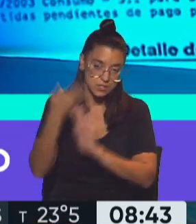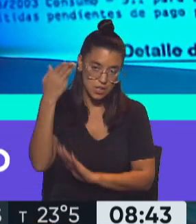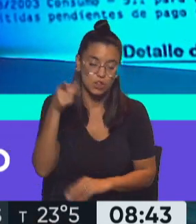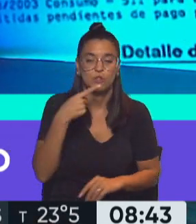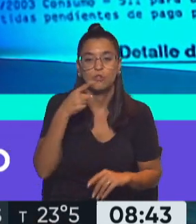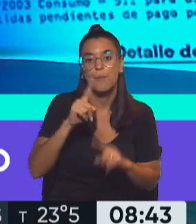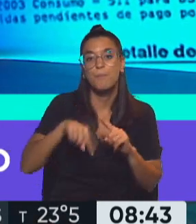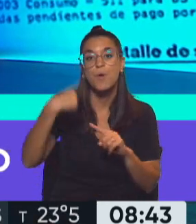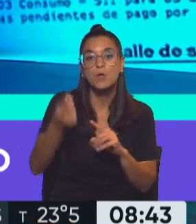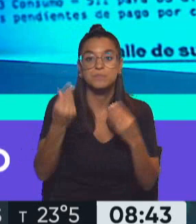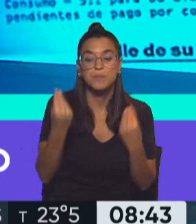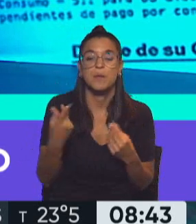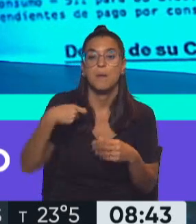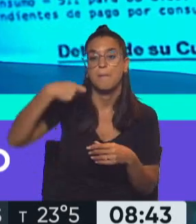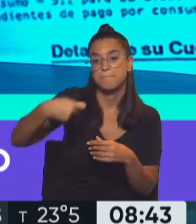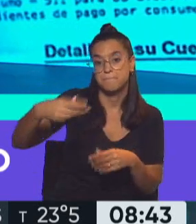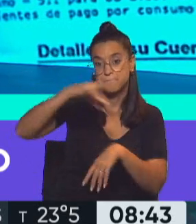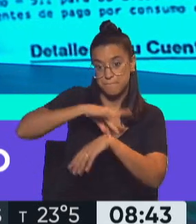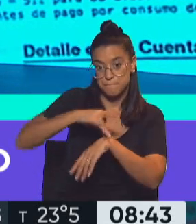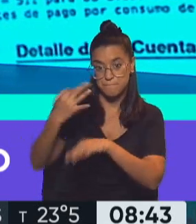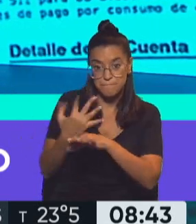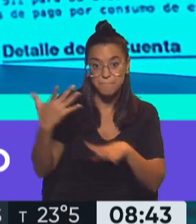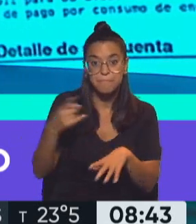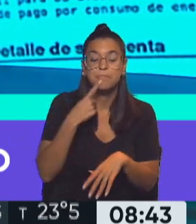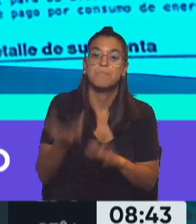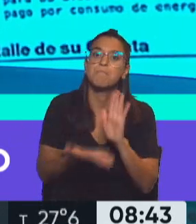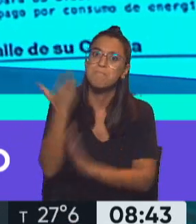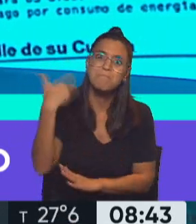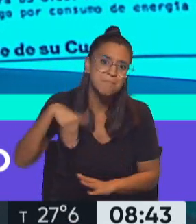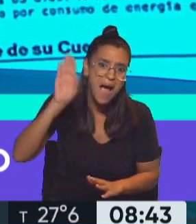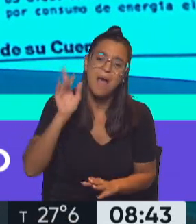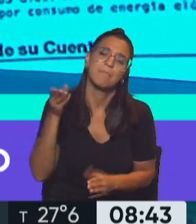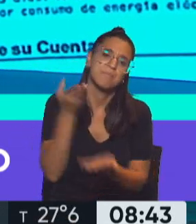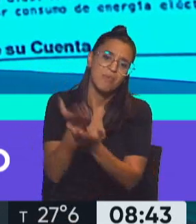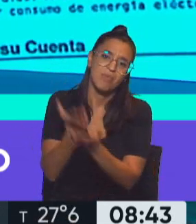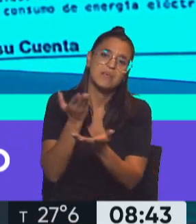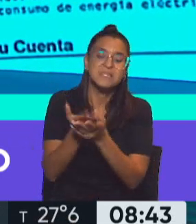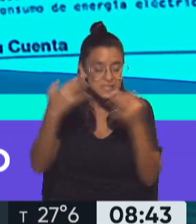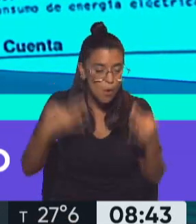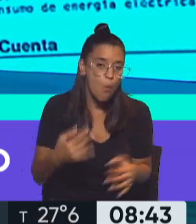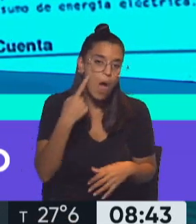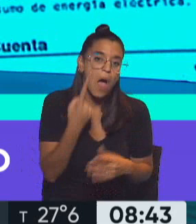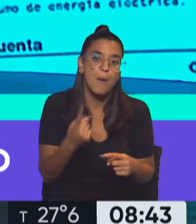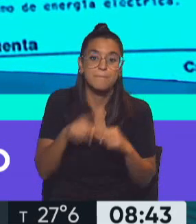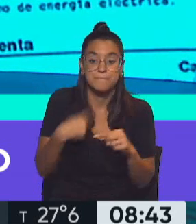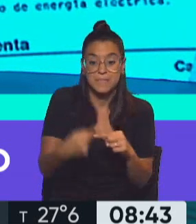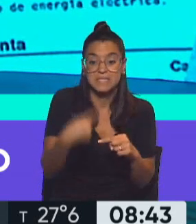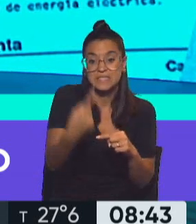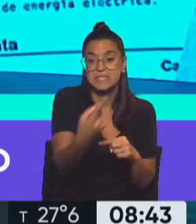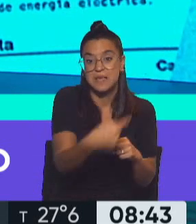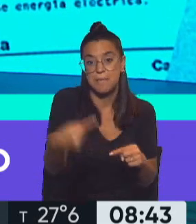Lo que viene, las prepagas están pidiendo mayores aumentos, así que seguramente veamos en las próximas